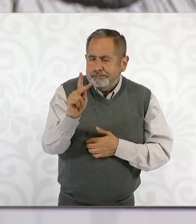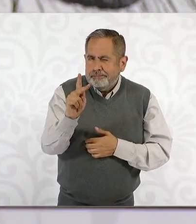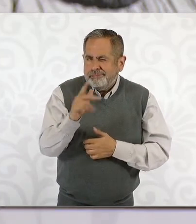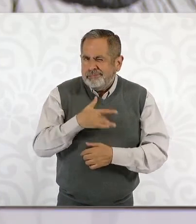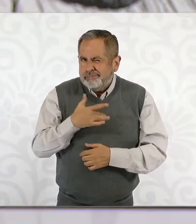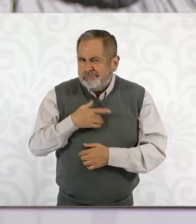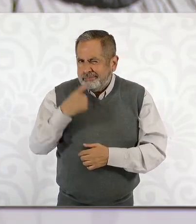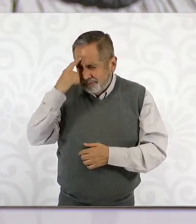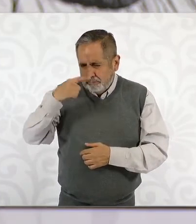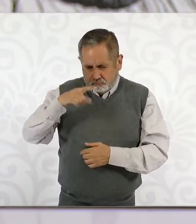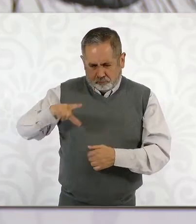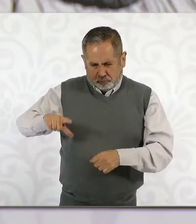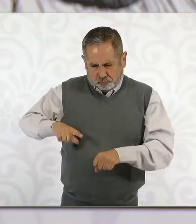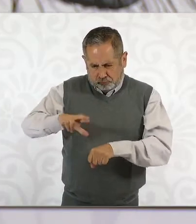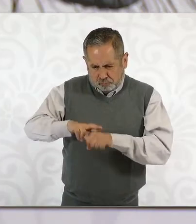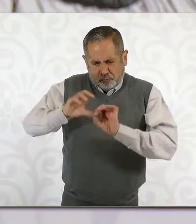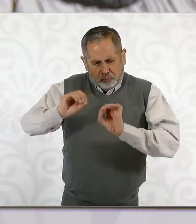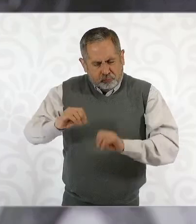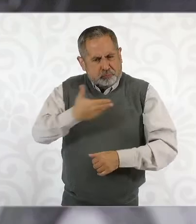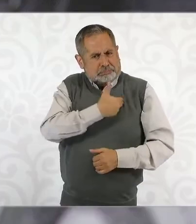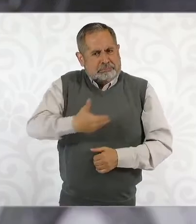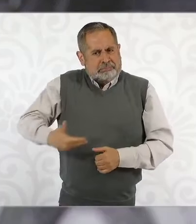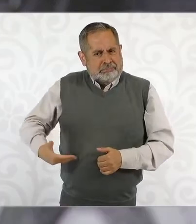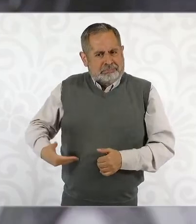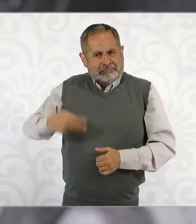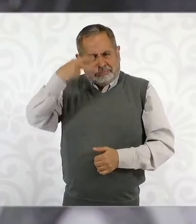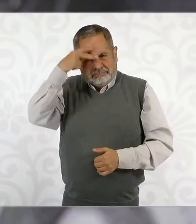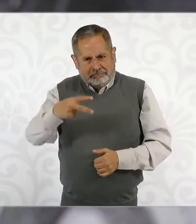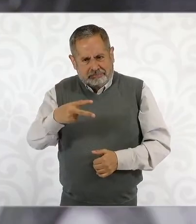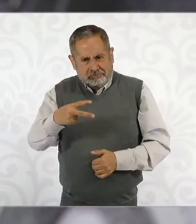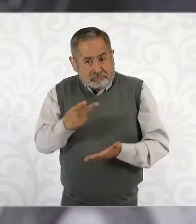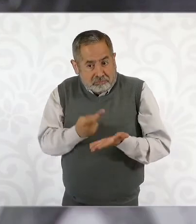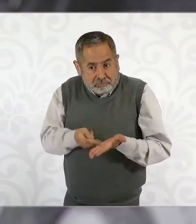viable que seas gobernador o presidenta o presidente de la República con doble nacionalidad.